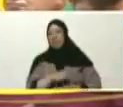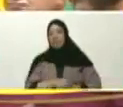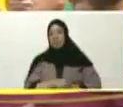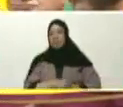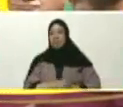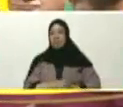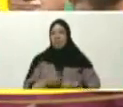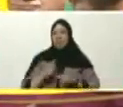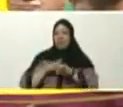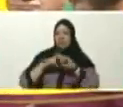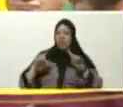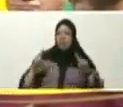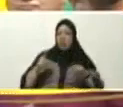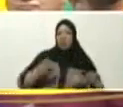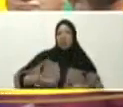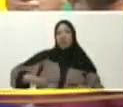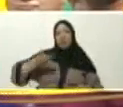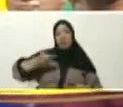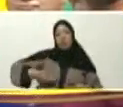Pero lo más importante